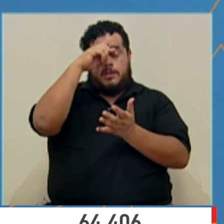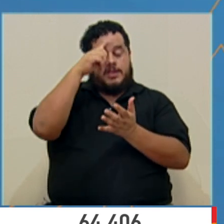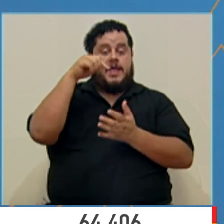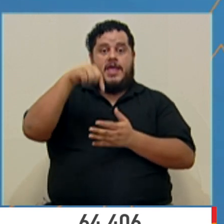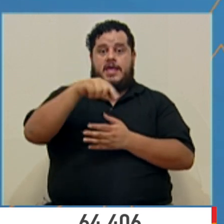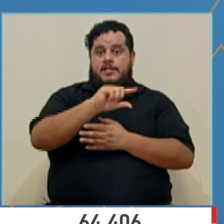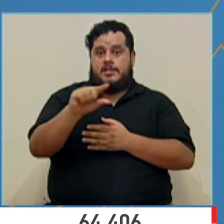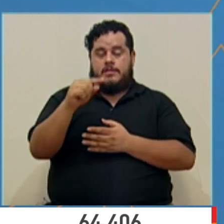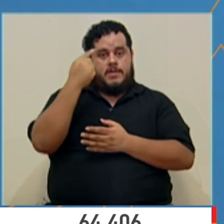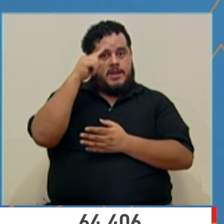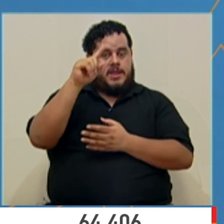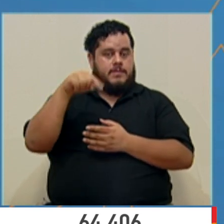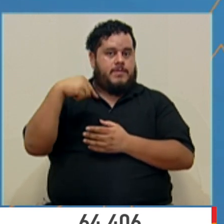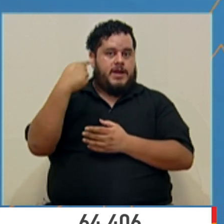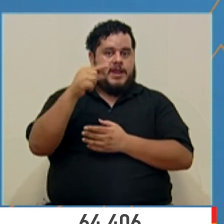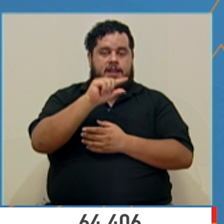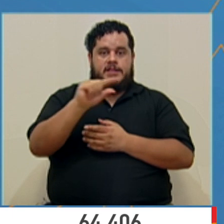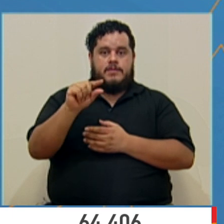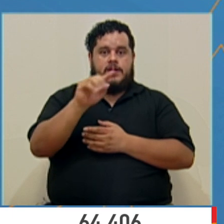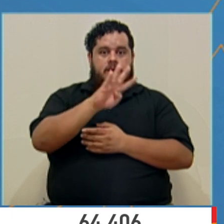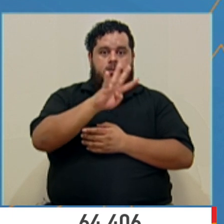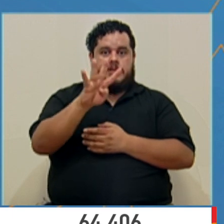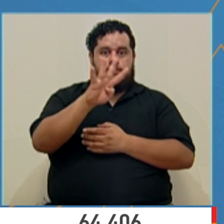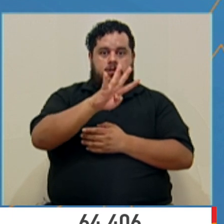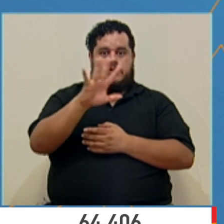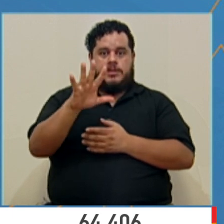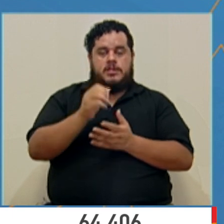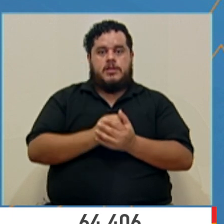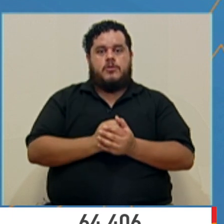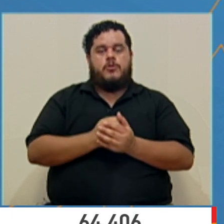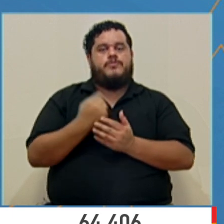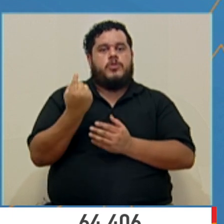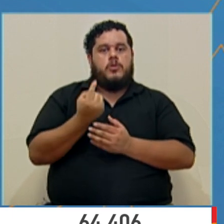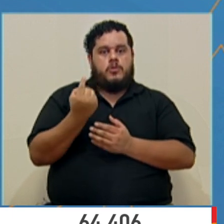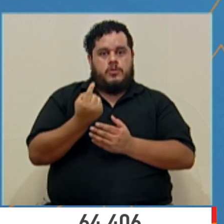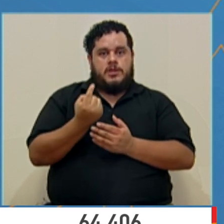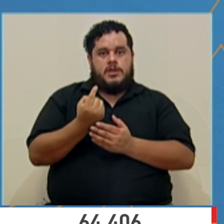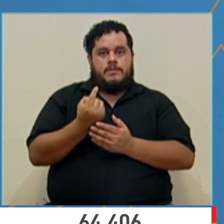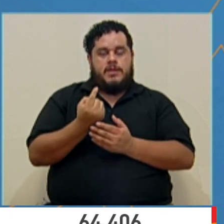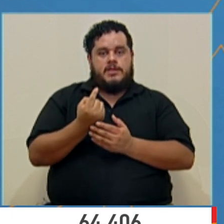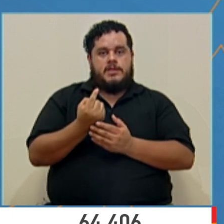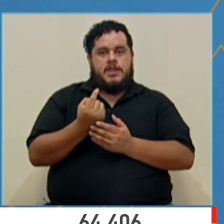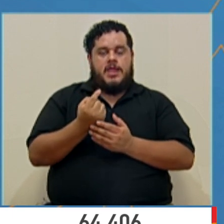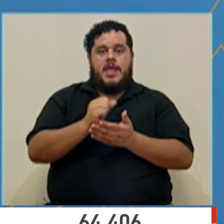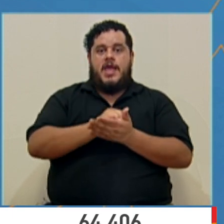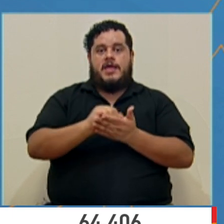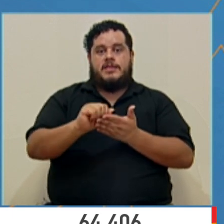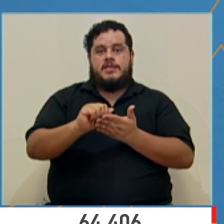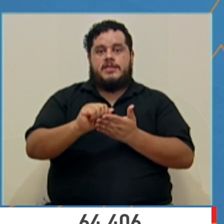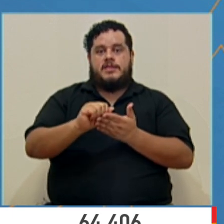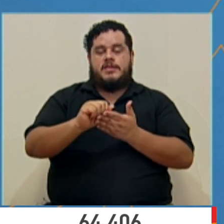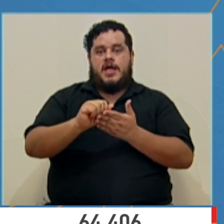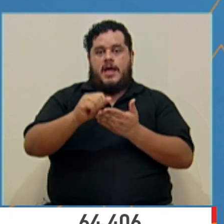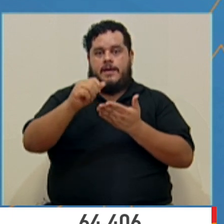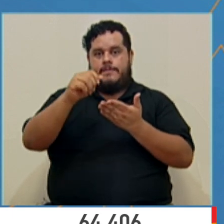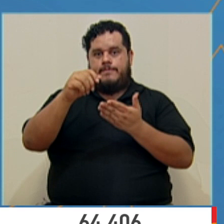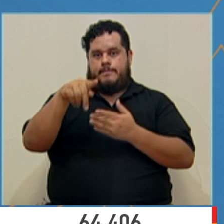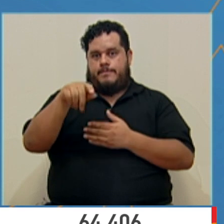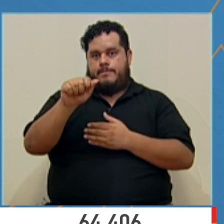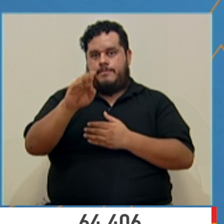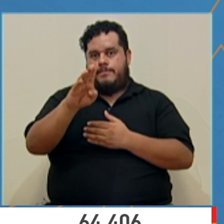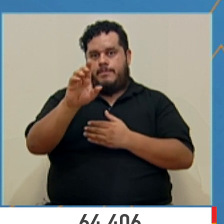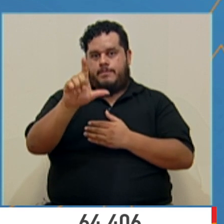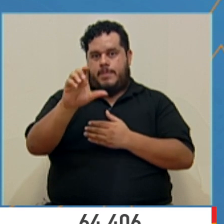y para la semana 44 y 45, únicamente San Pablo presenta la